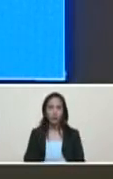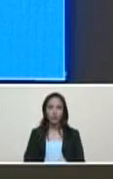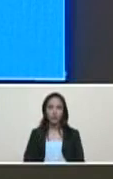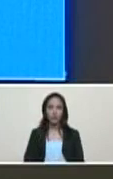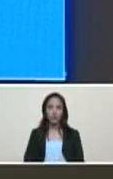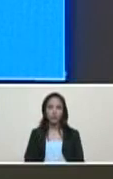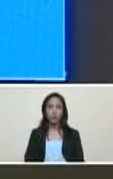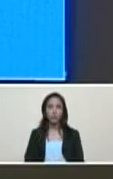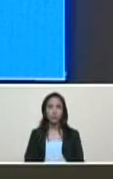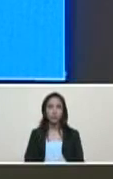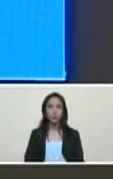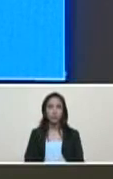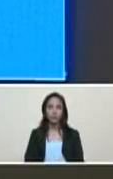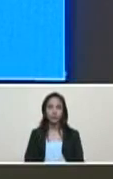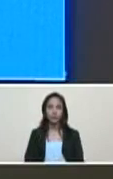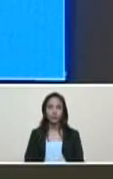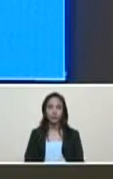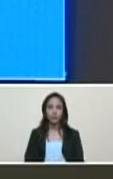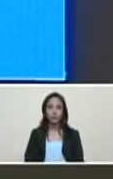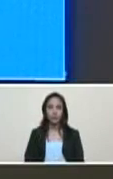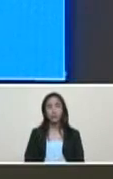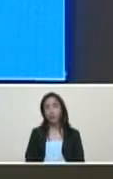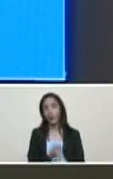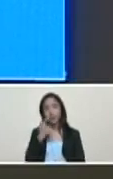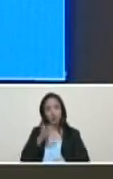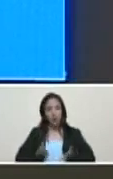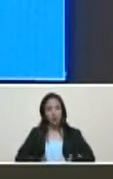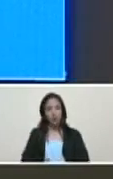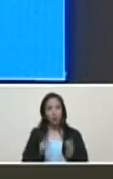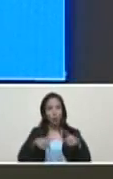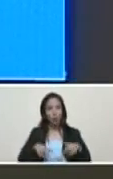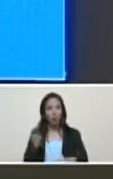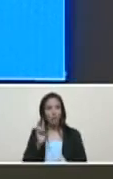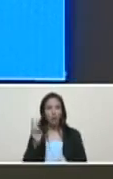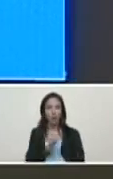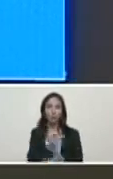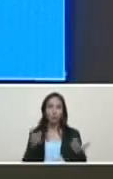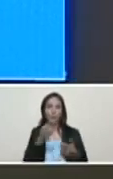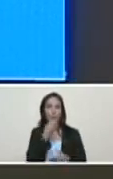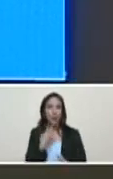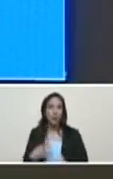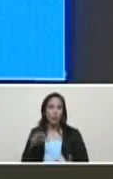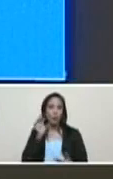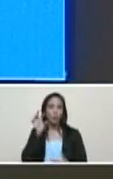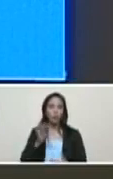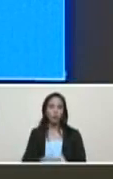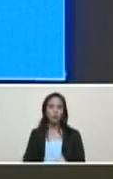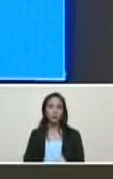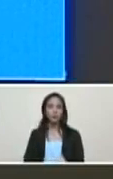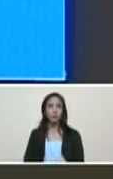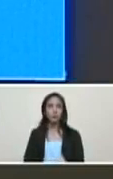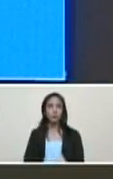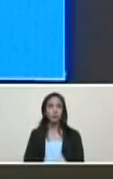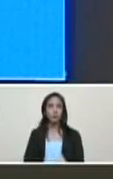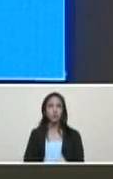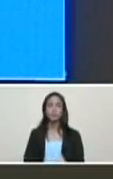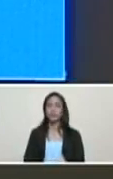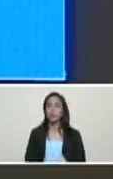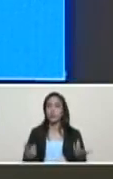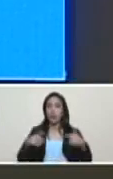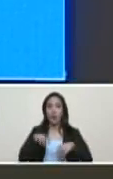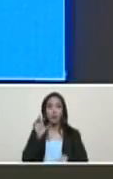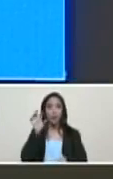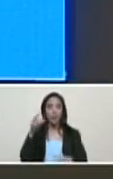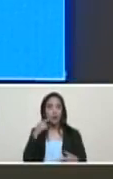la grandeza de haber nacido en esta tierra milagrosa, sagrada,